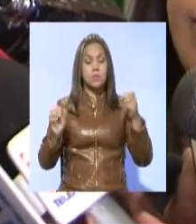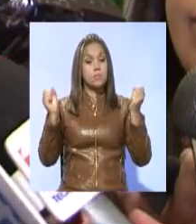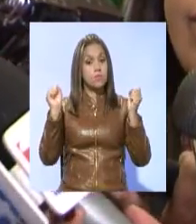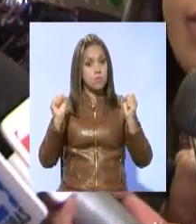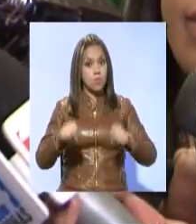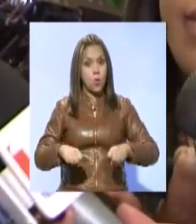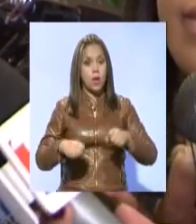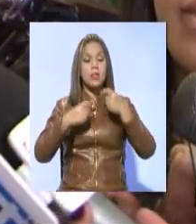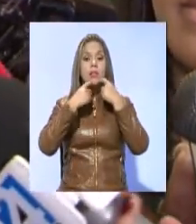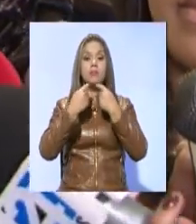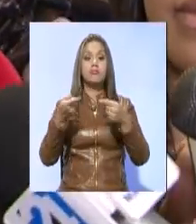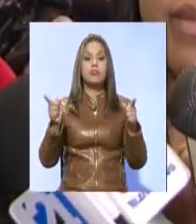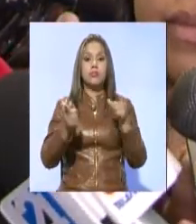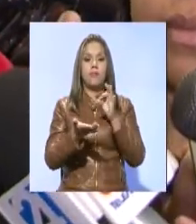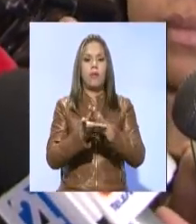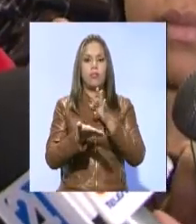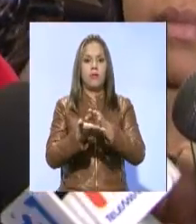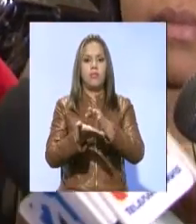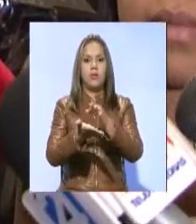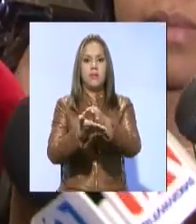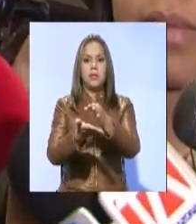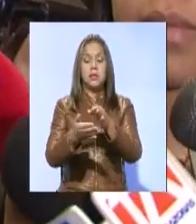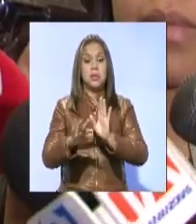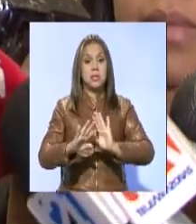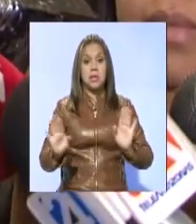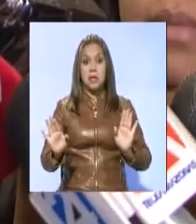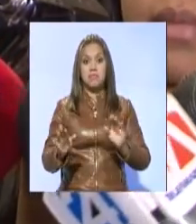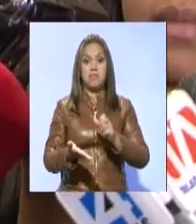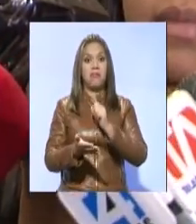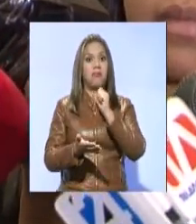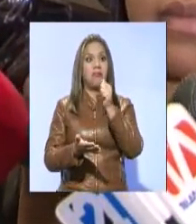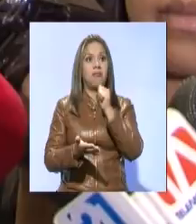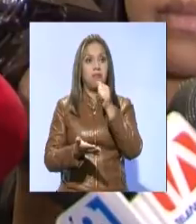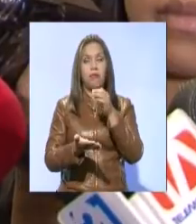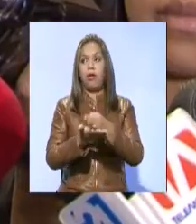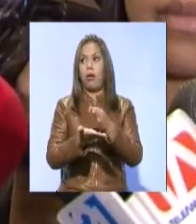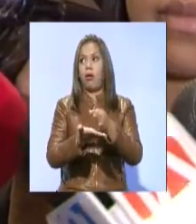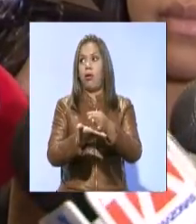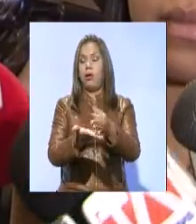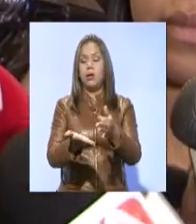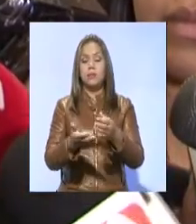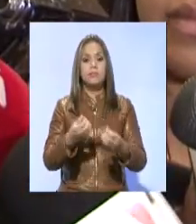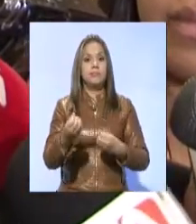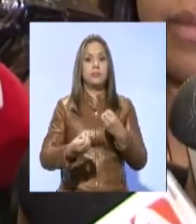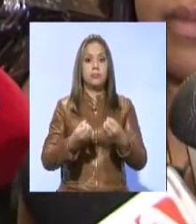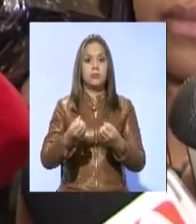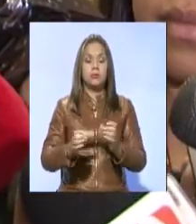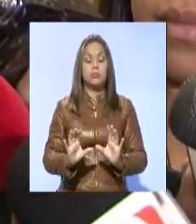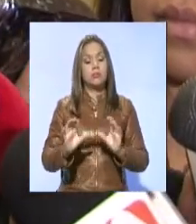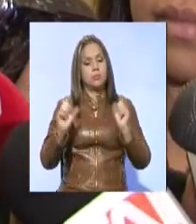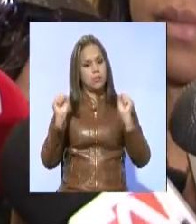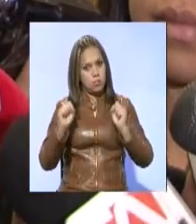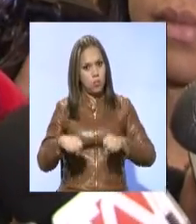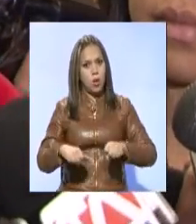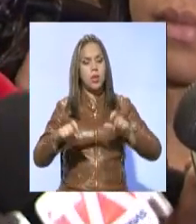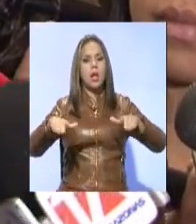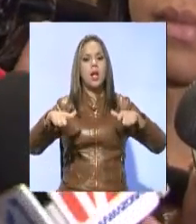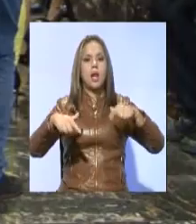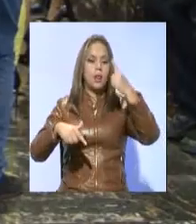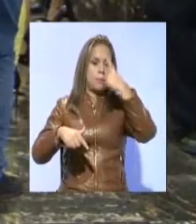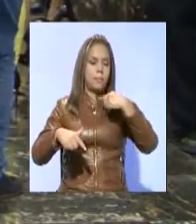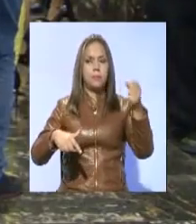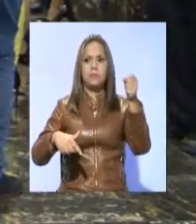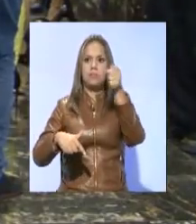el abandono, que da como resultado la falta definitiva para que pueda estar habilitado el presidente Moreno a presentar la